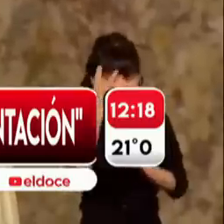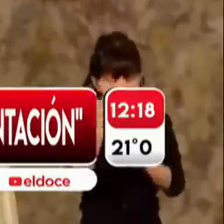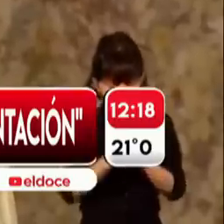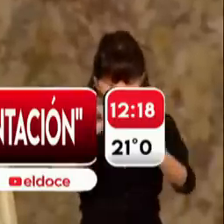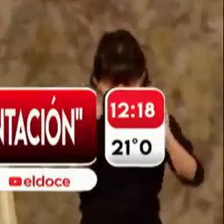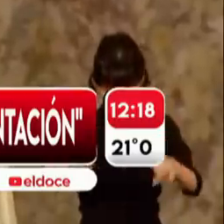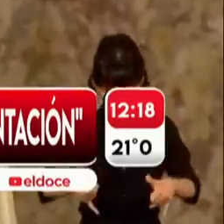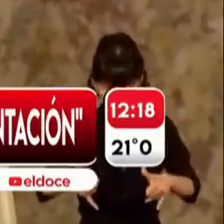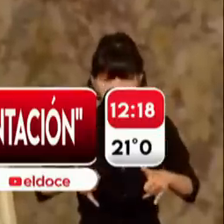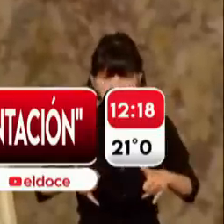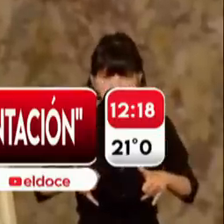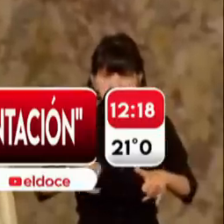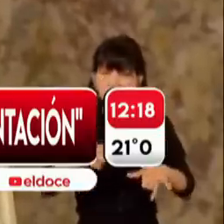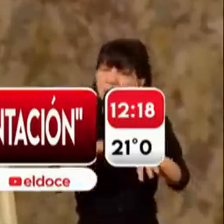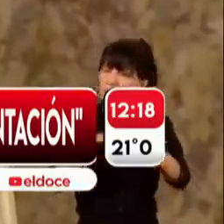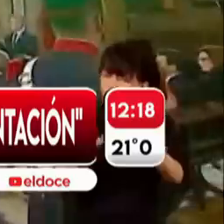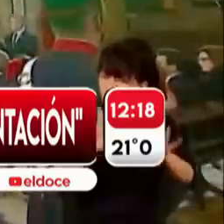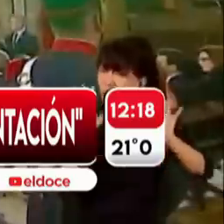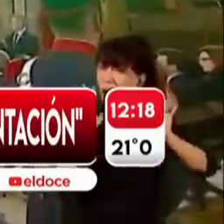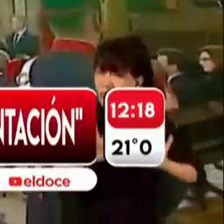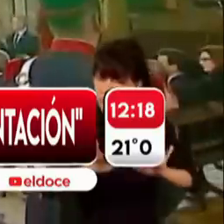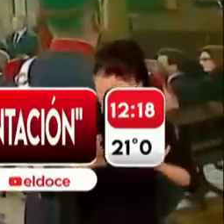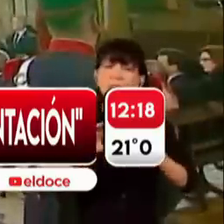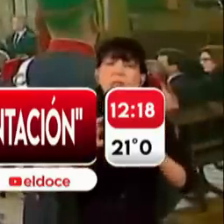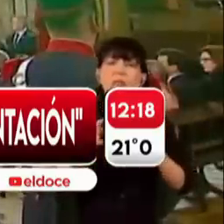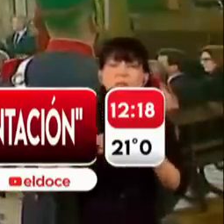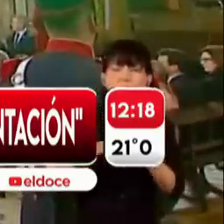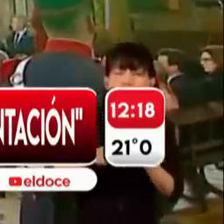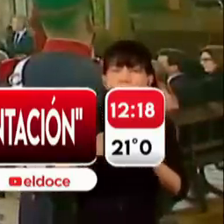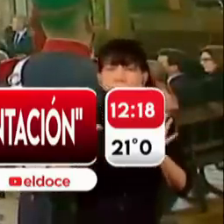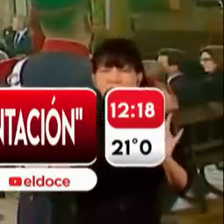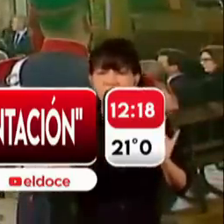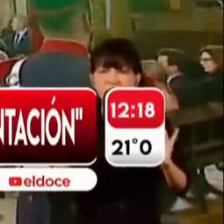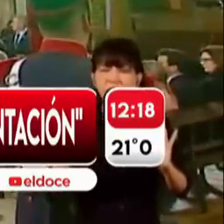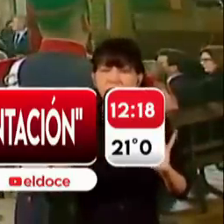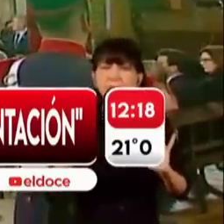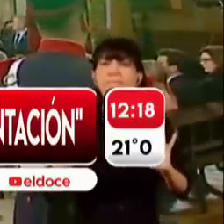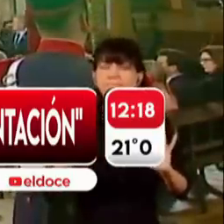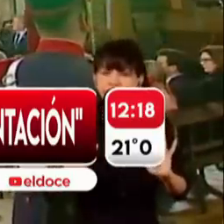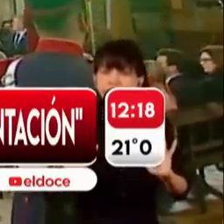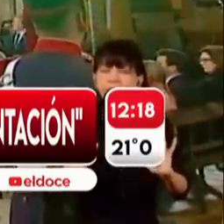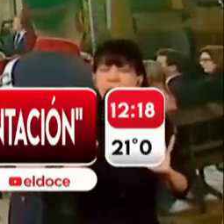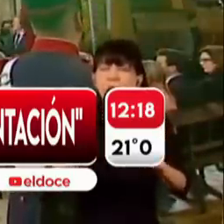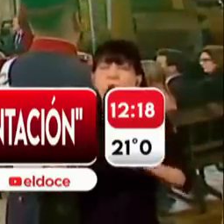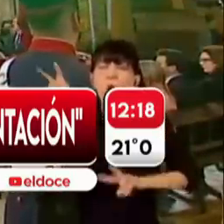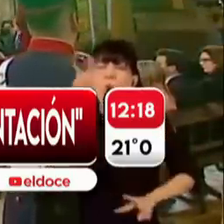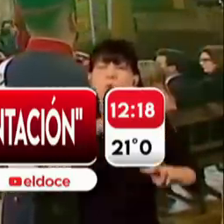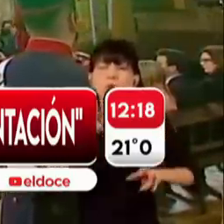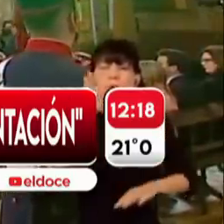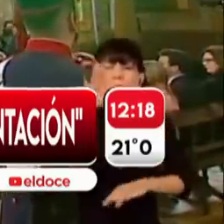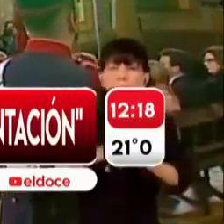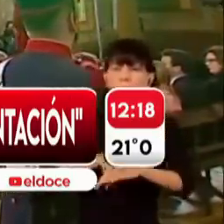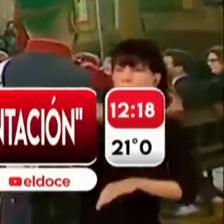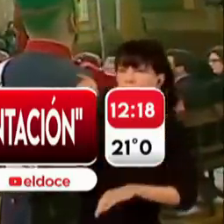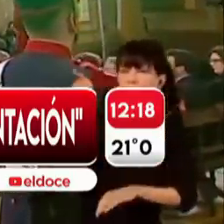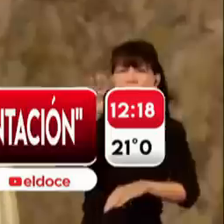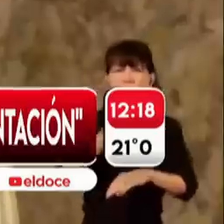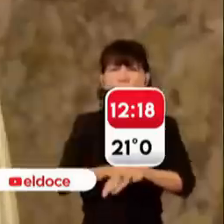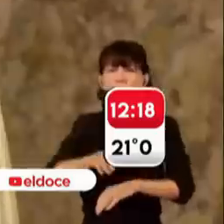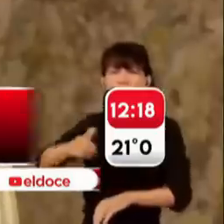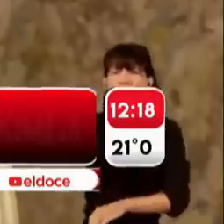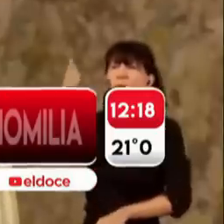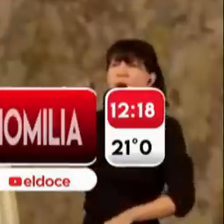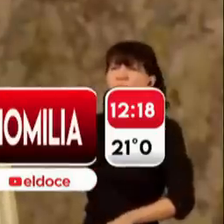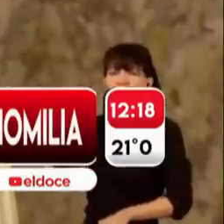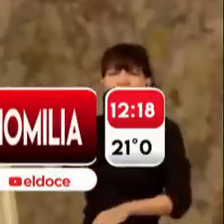En esas situaciones complejas, alimentar la confrontación buscando culpables en el pasado o en el